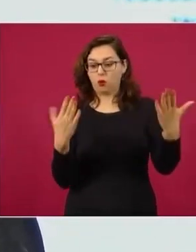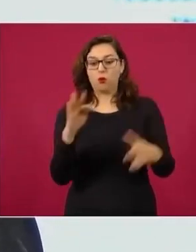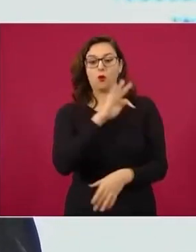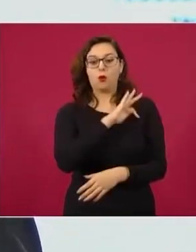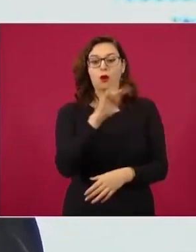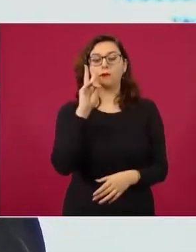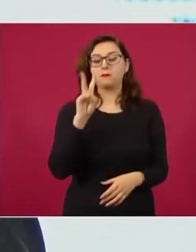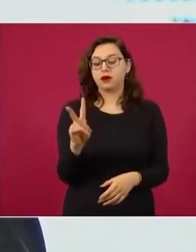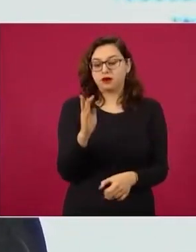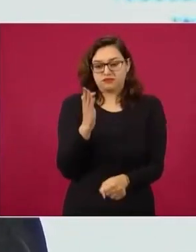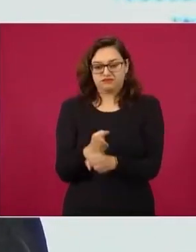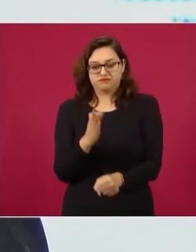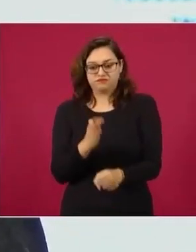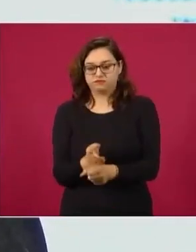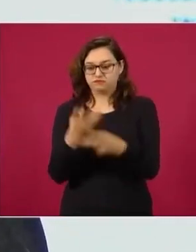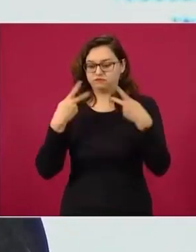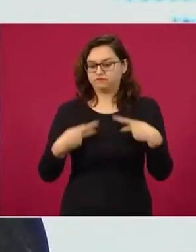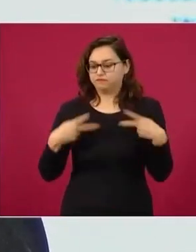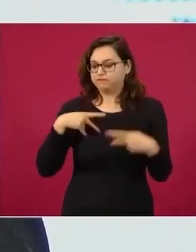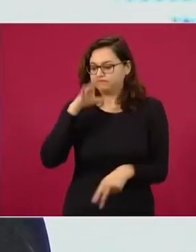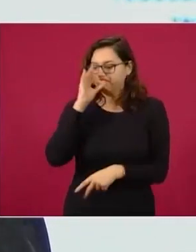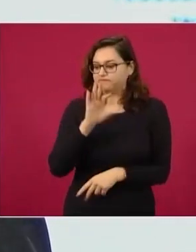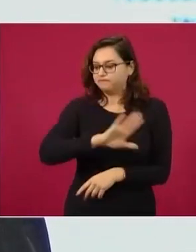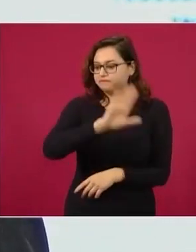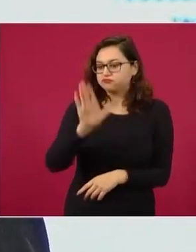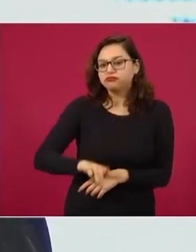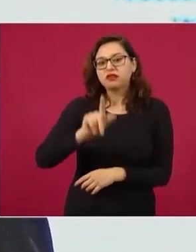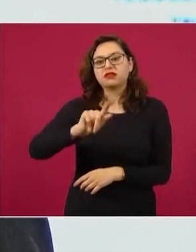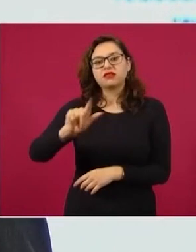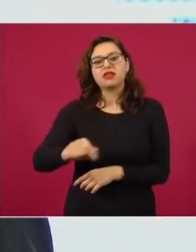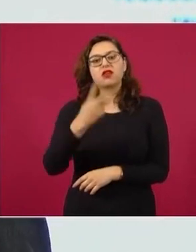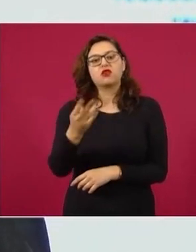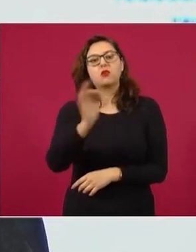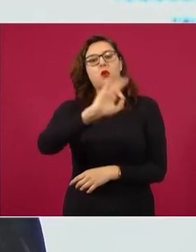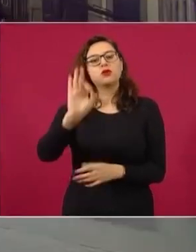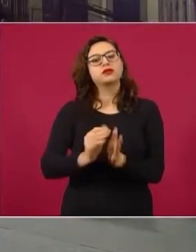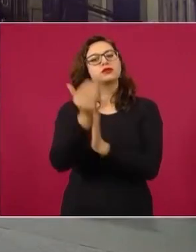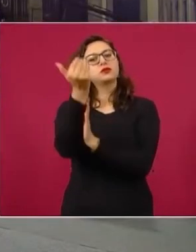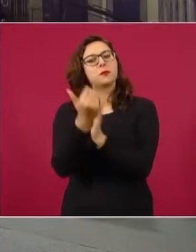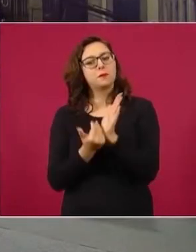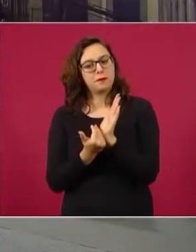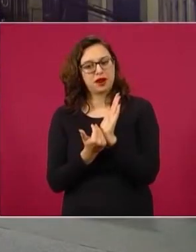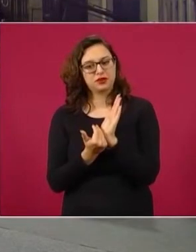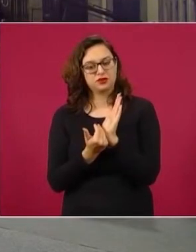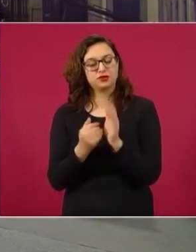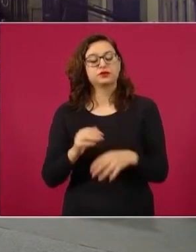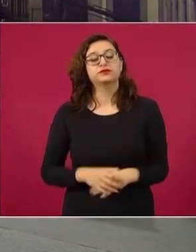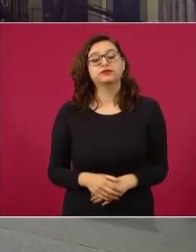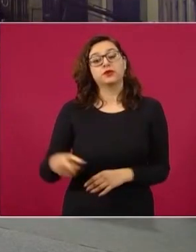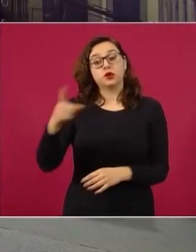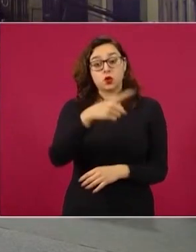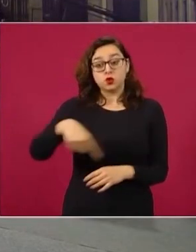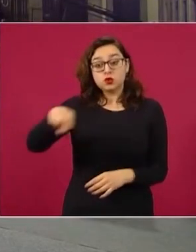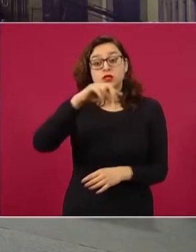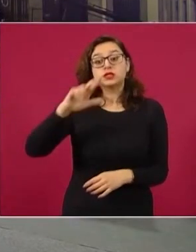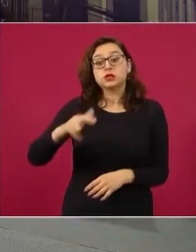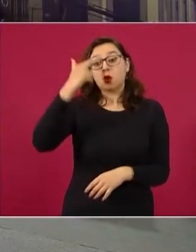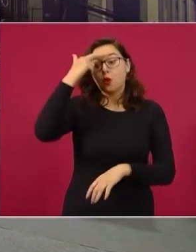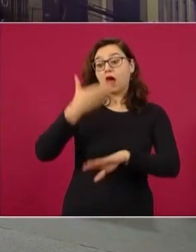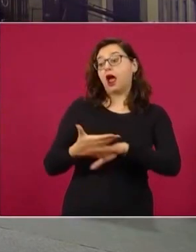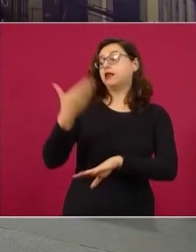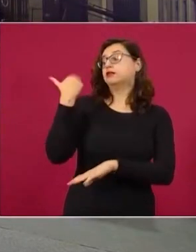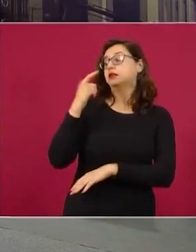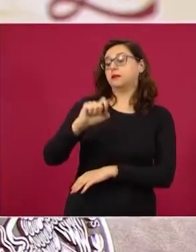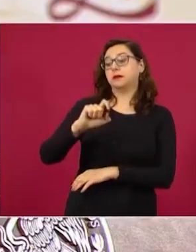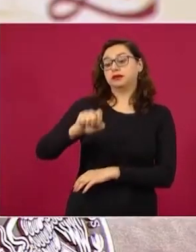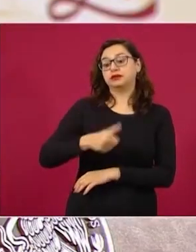y la cancelación de 35 entre las que se encuentran por ejemplo la relativa a